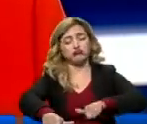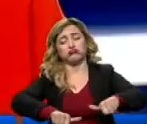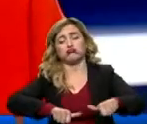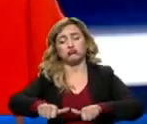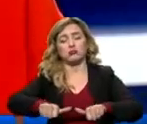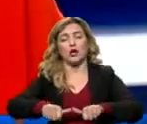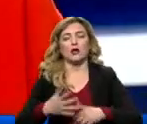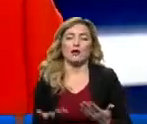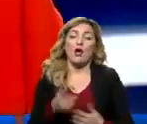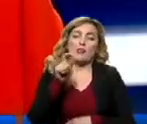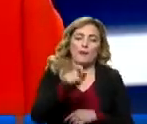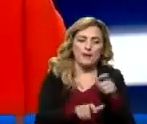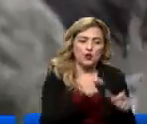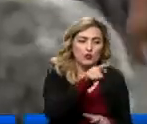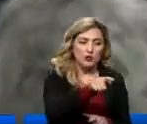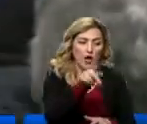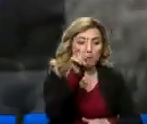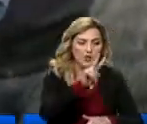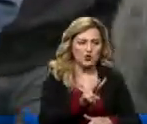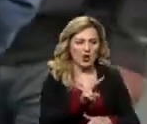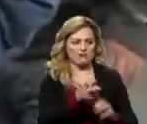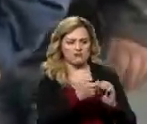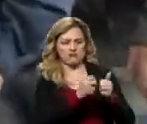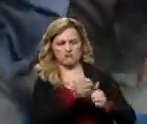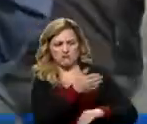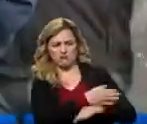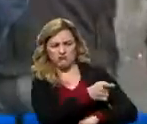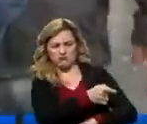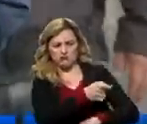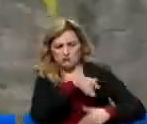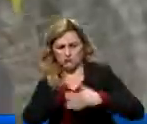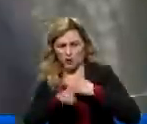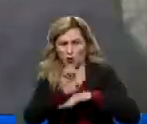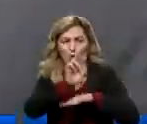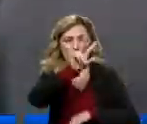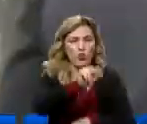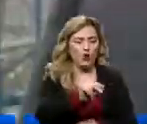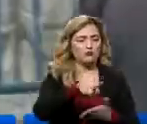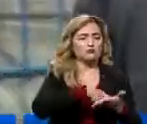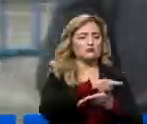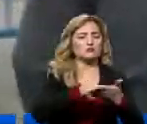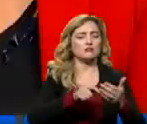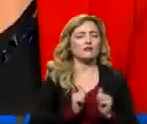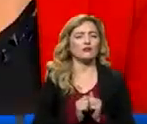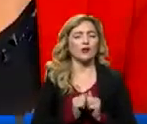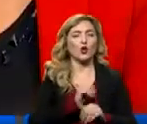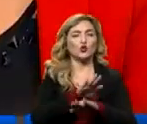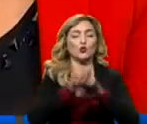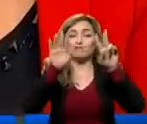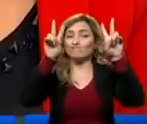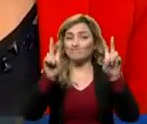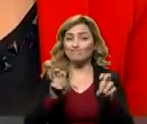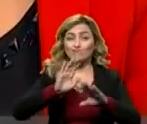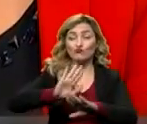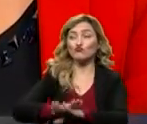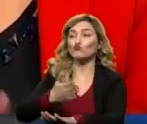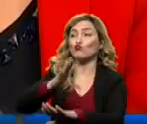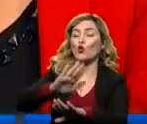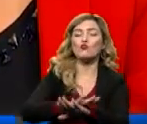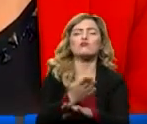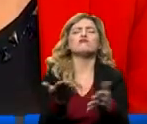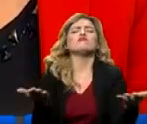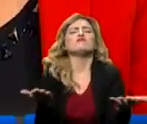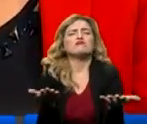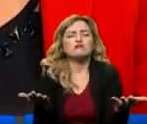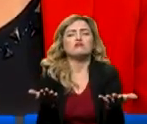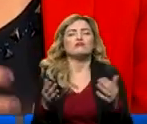la entrada de ciertas personas. También se refirió a las manifestaciones convocadas para finales de este mes. Volver a convocar un